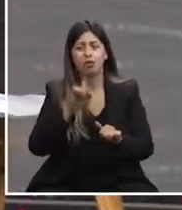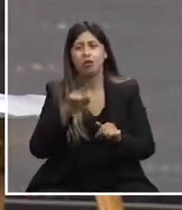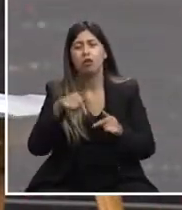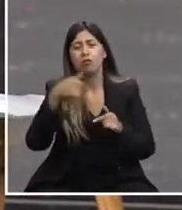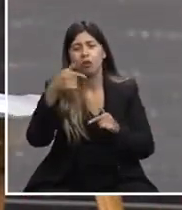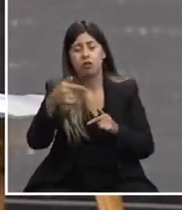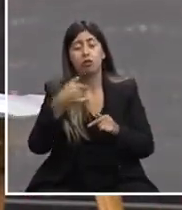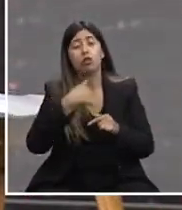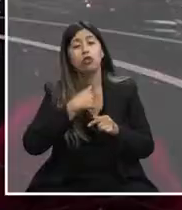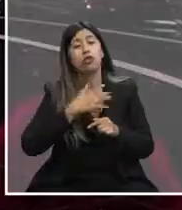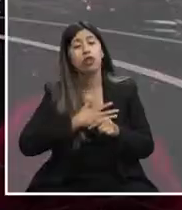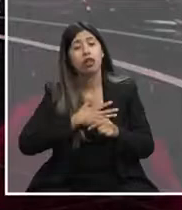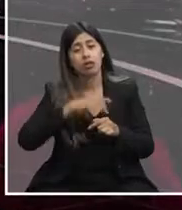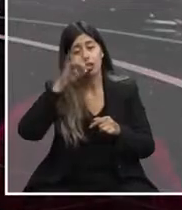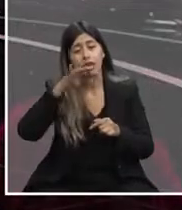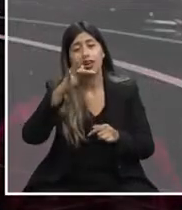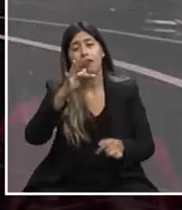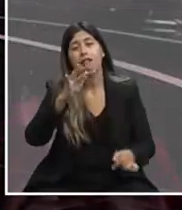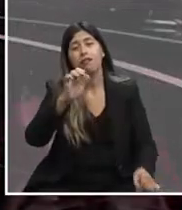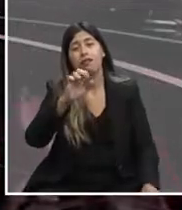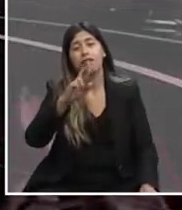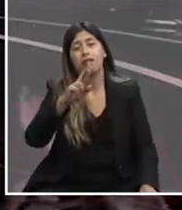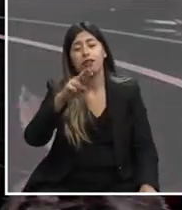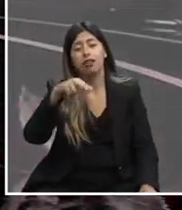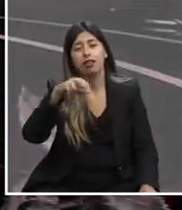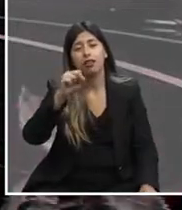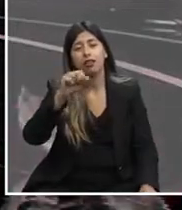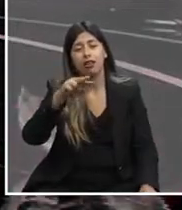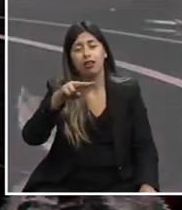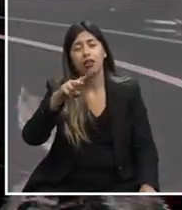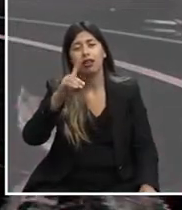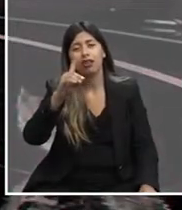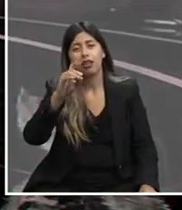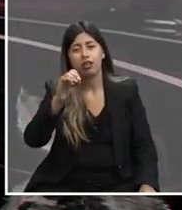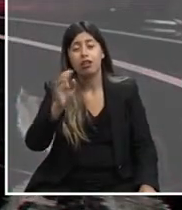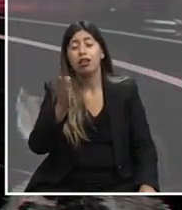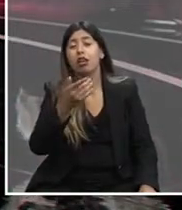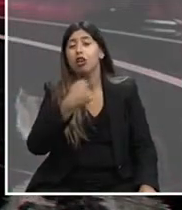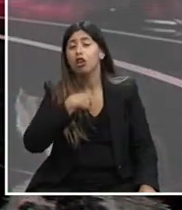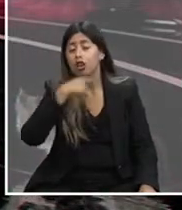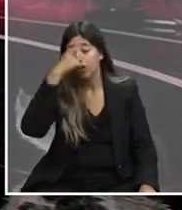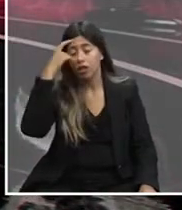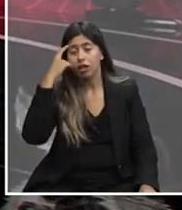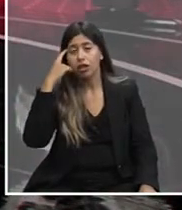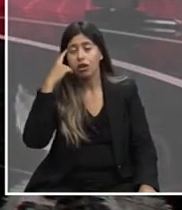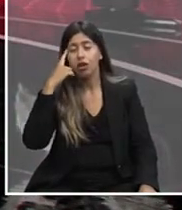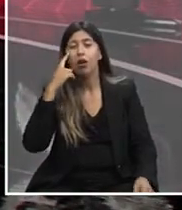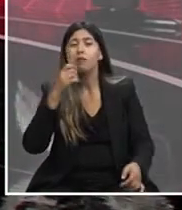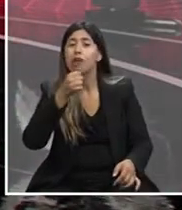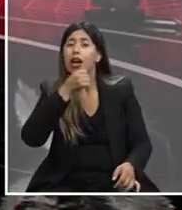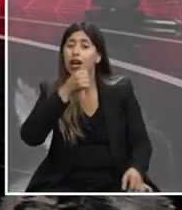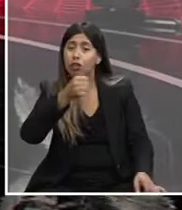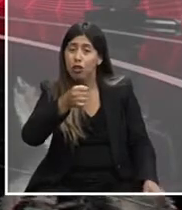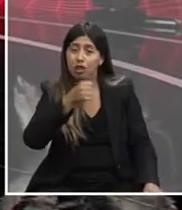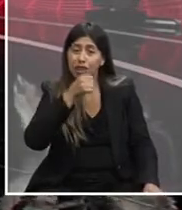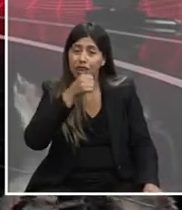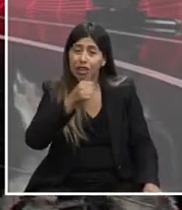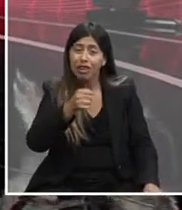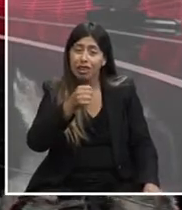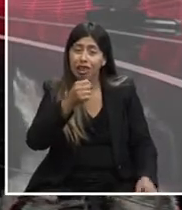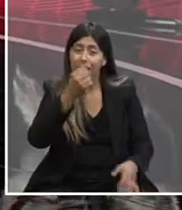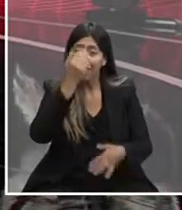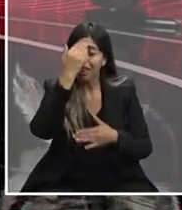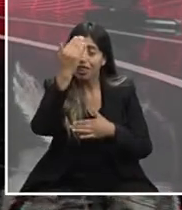saber si tú, Fernando... Yo creo que los periodistas tenemos, al final de cada día, ¿no?,